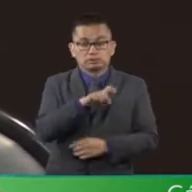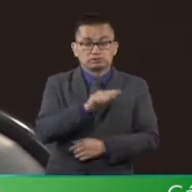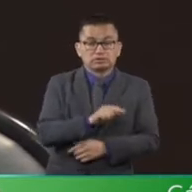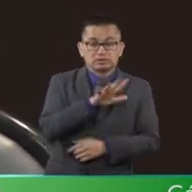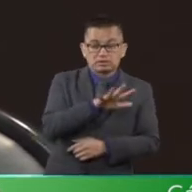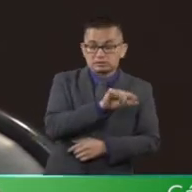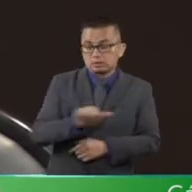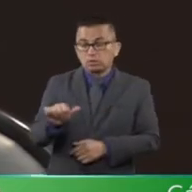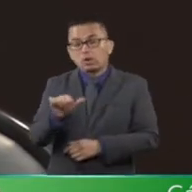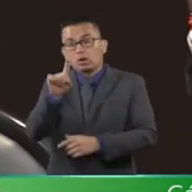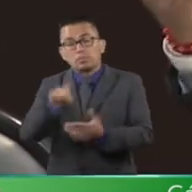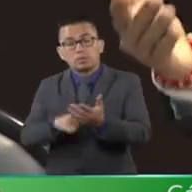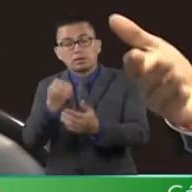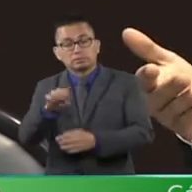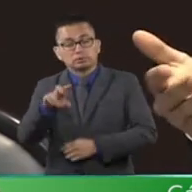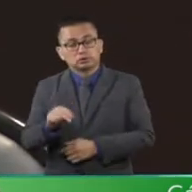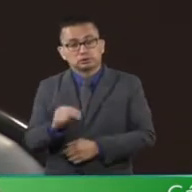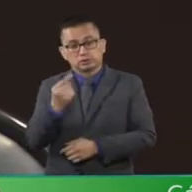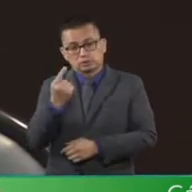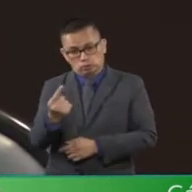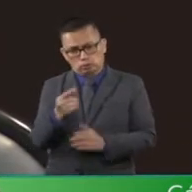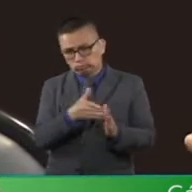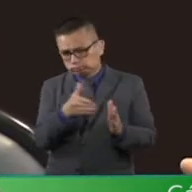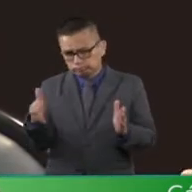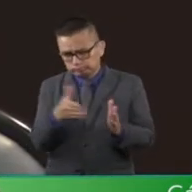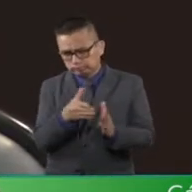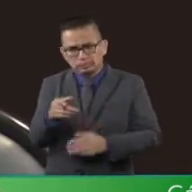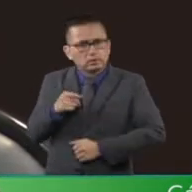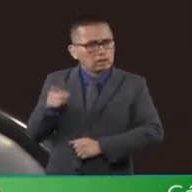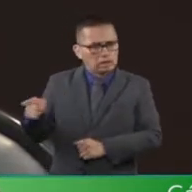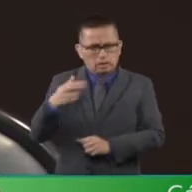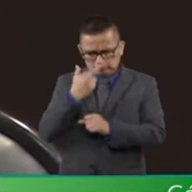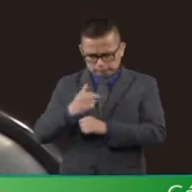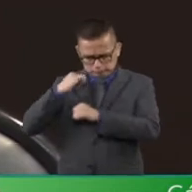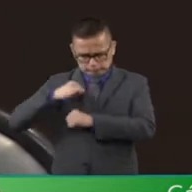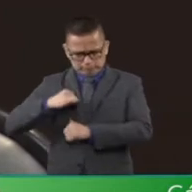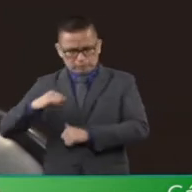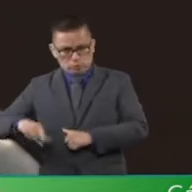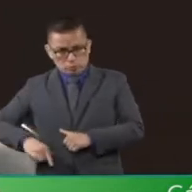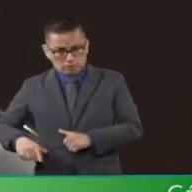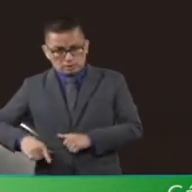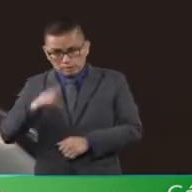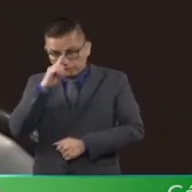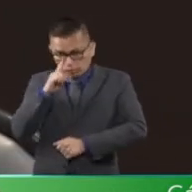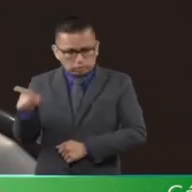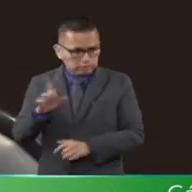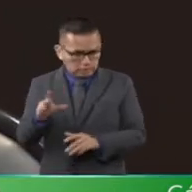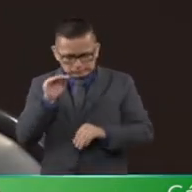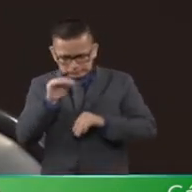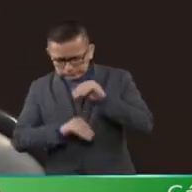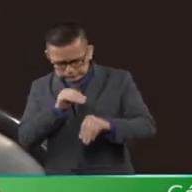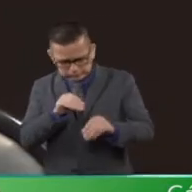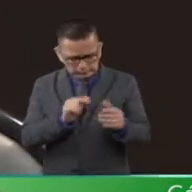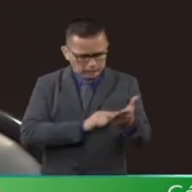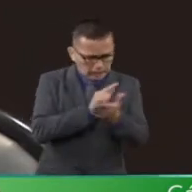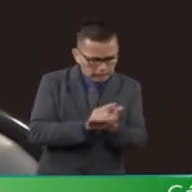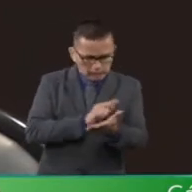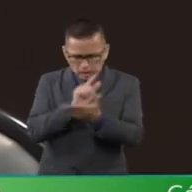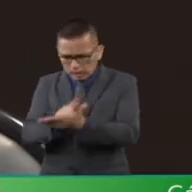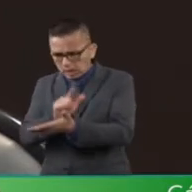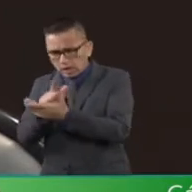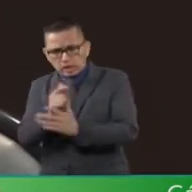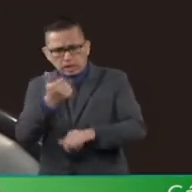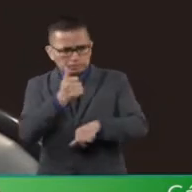1981 durante su mandato se sentaron las bases que hoy reconocemos como bases jurídicas y administrativas